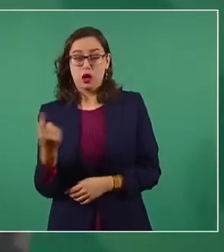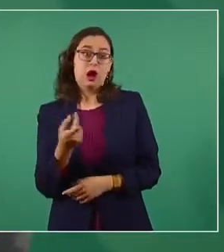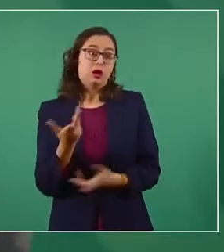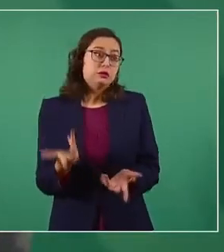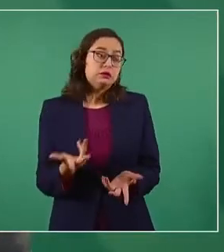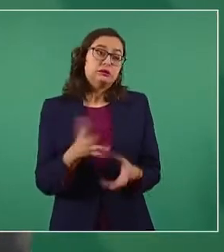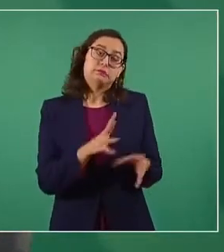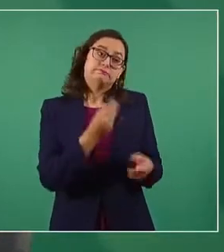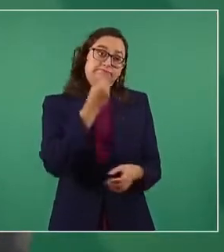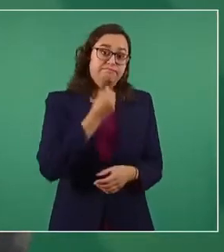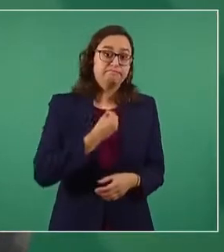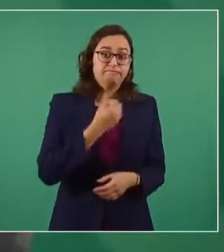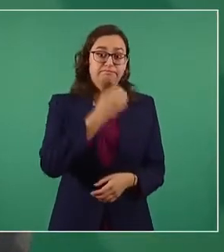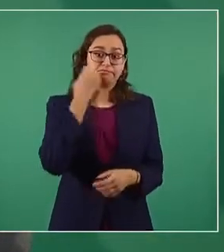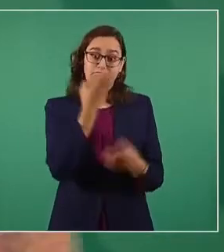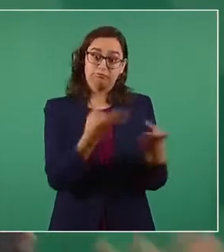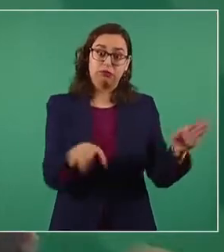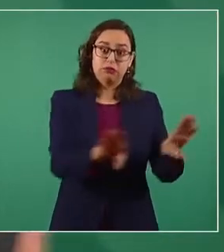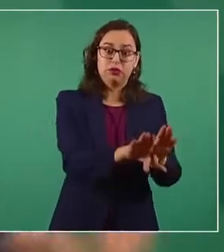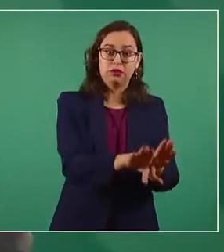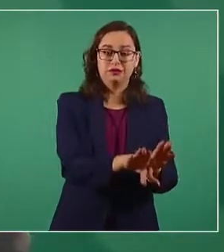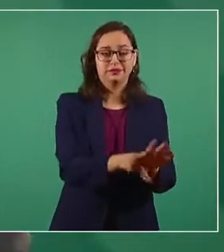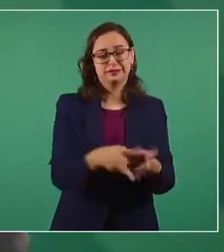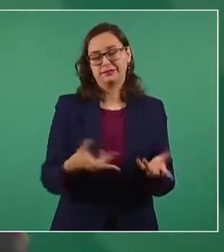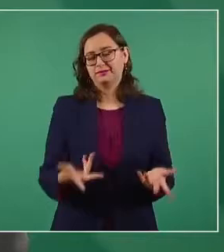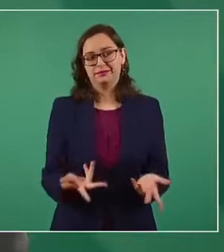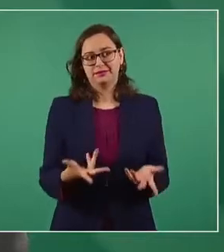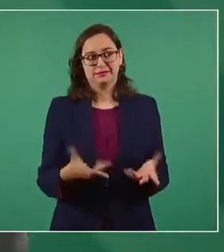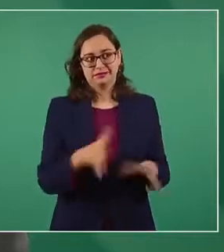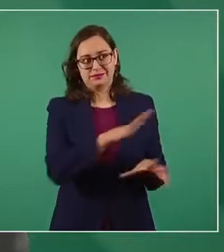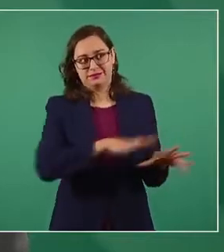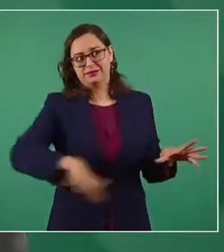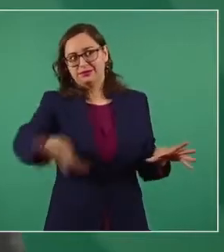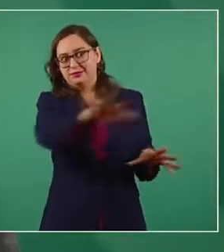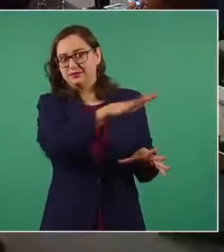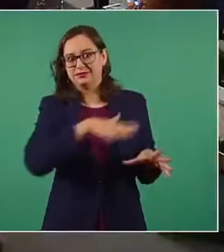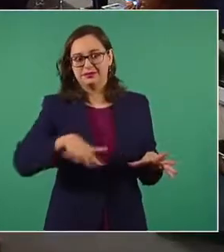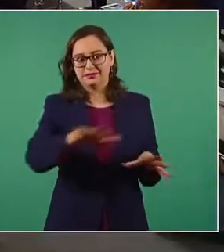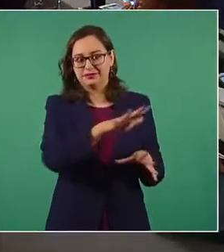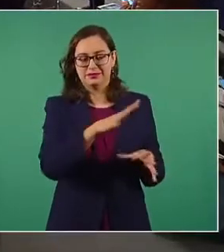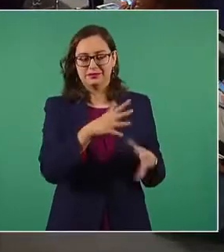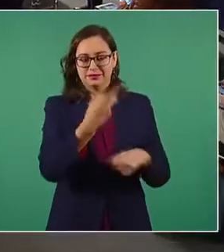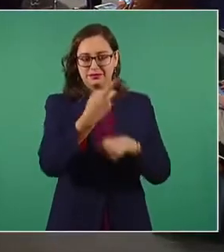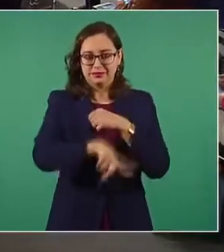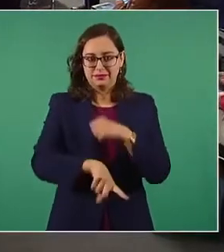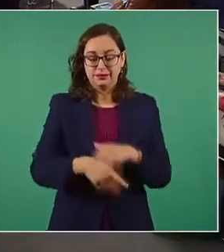cerradas, porque afectaría a todos los demás.